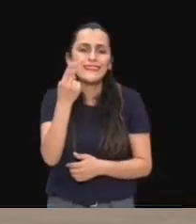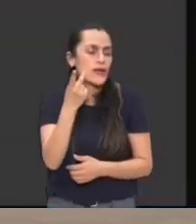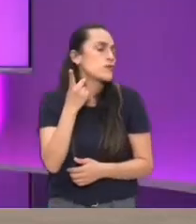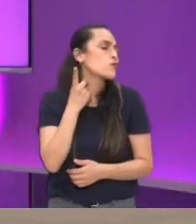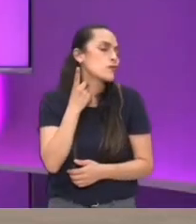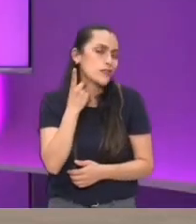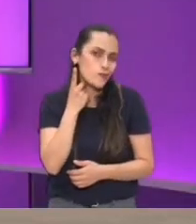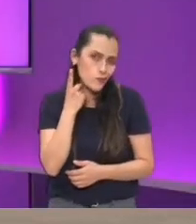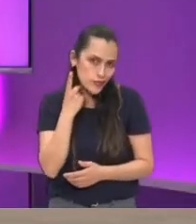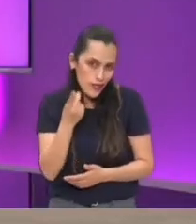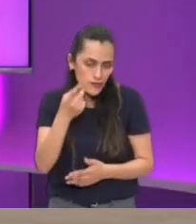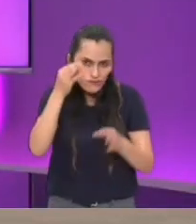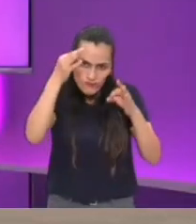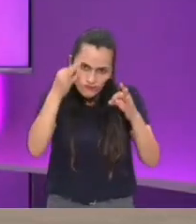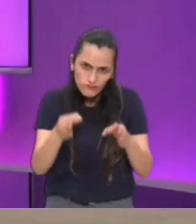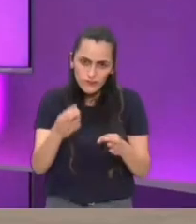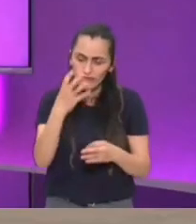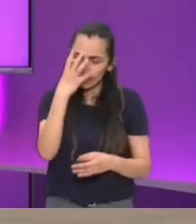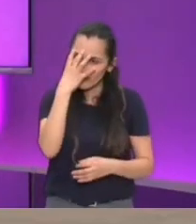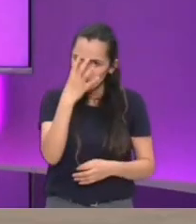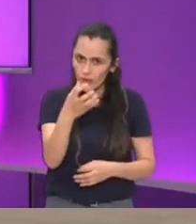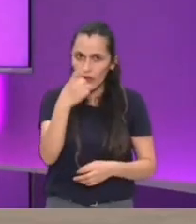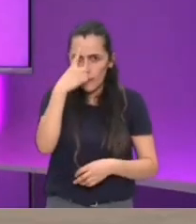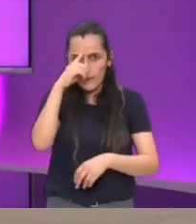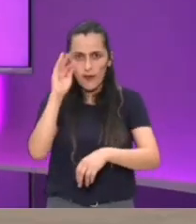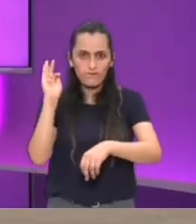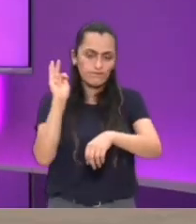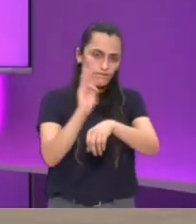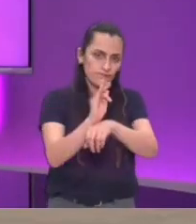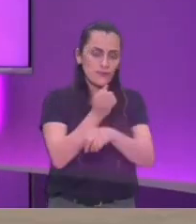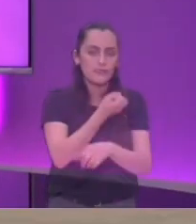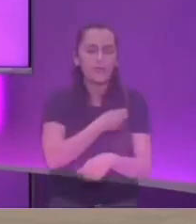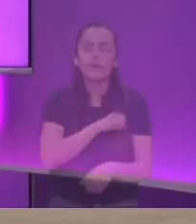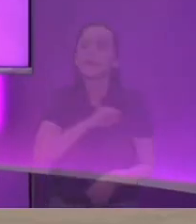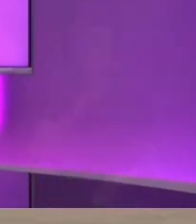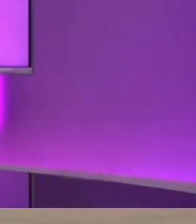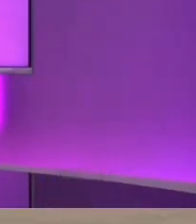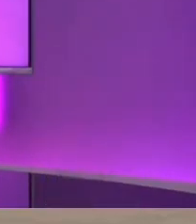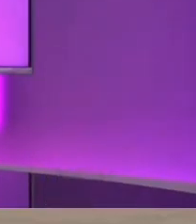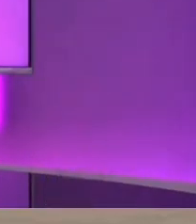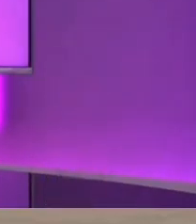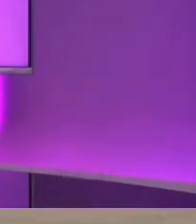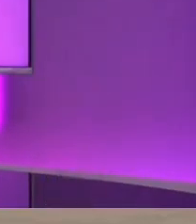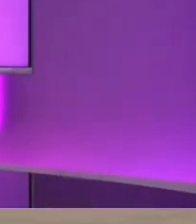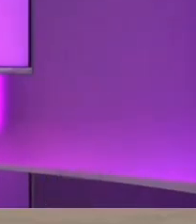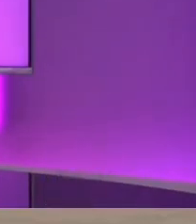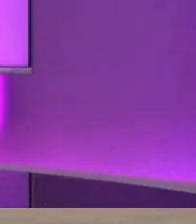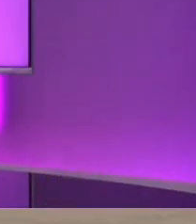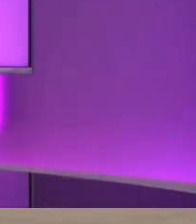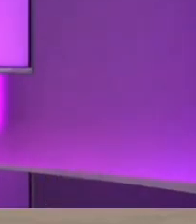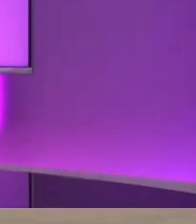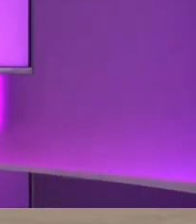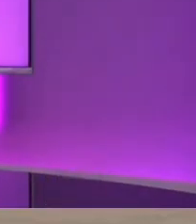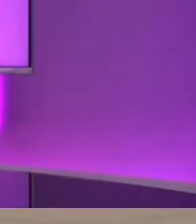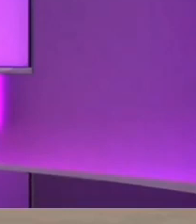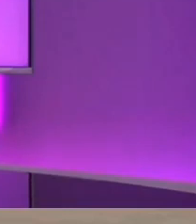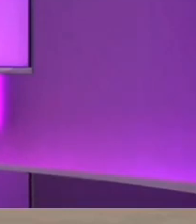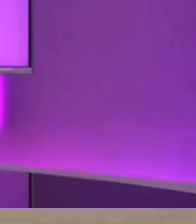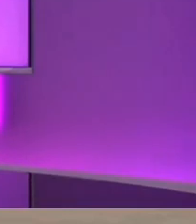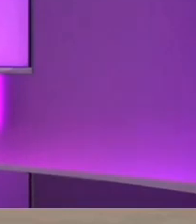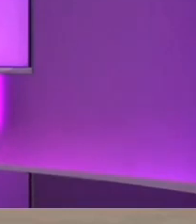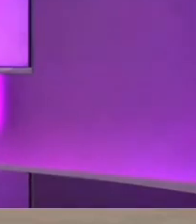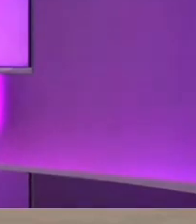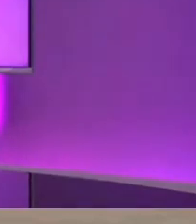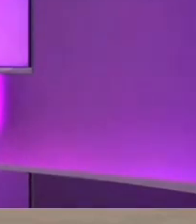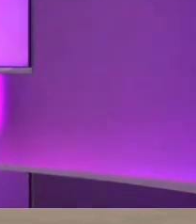principio y al arranque de este debate, le decíamos al principio de este debate que precisamente el recorte ha ocurrido en